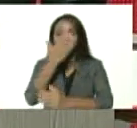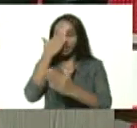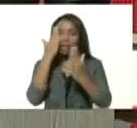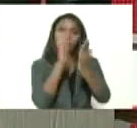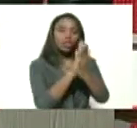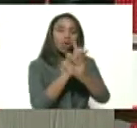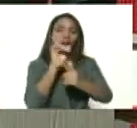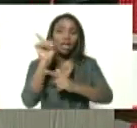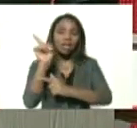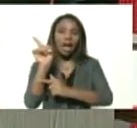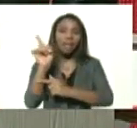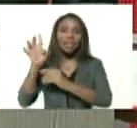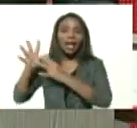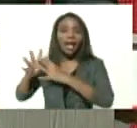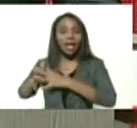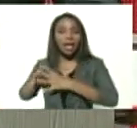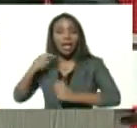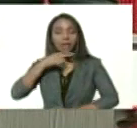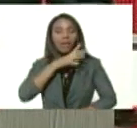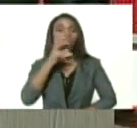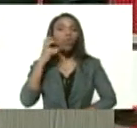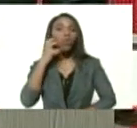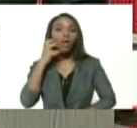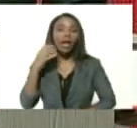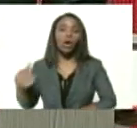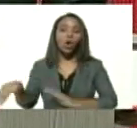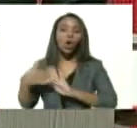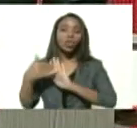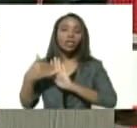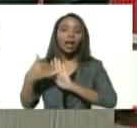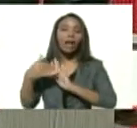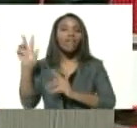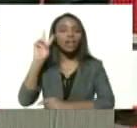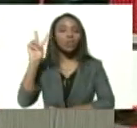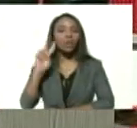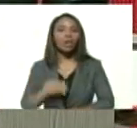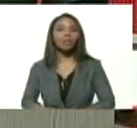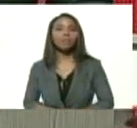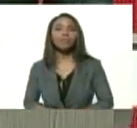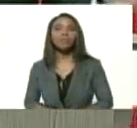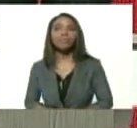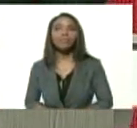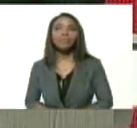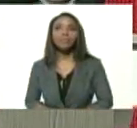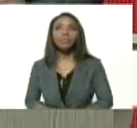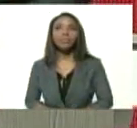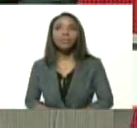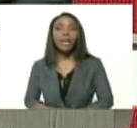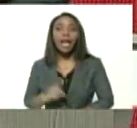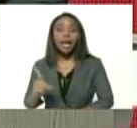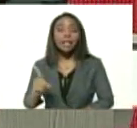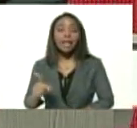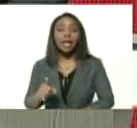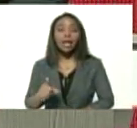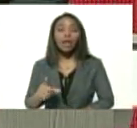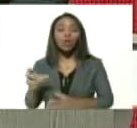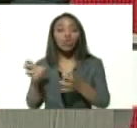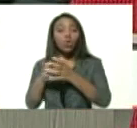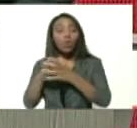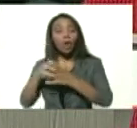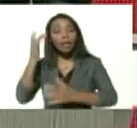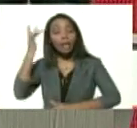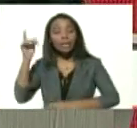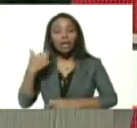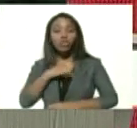del despacho de Iván Duque contra Venezuela. Esa labor de inteligencia nos